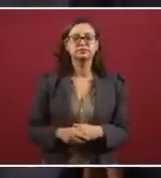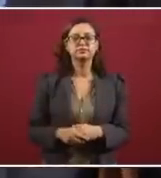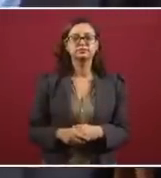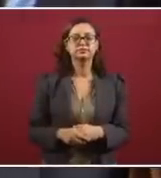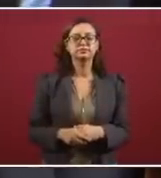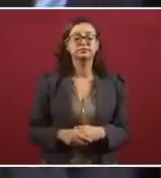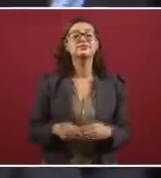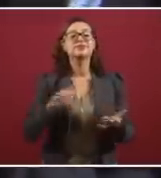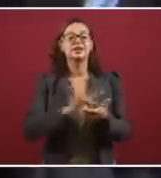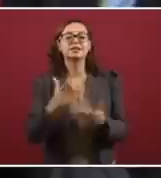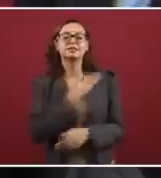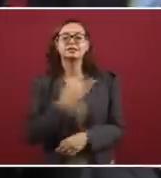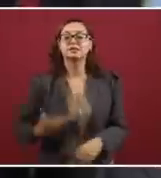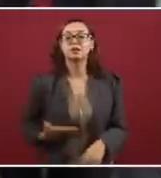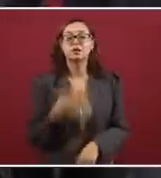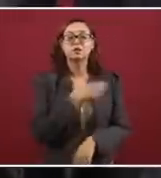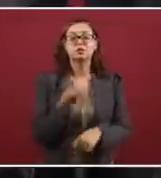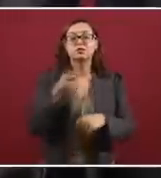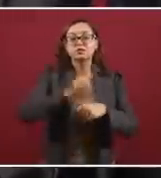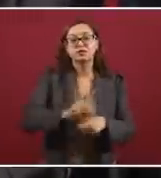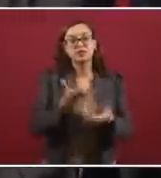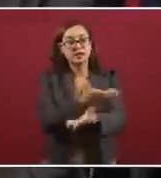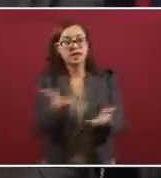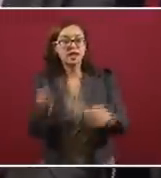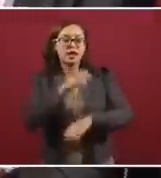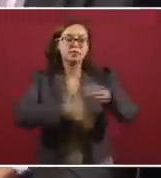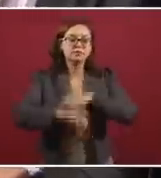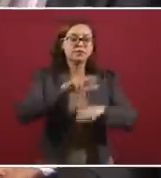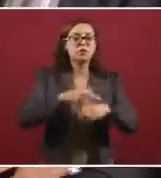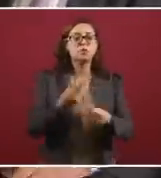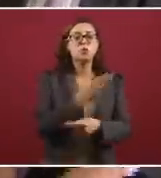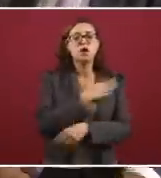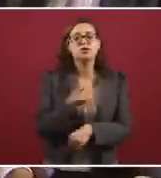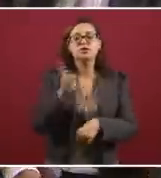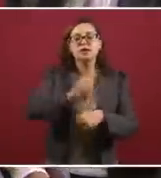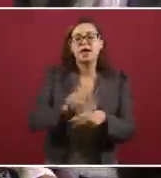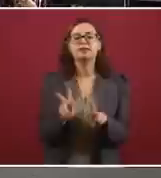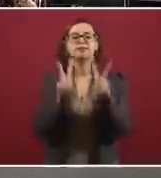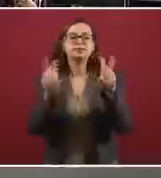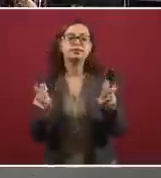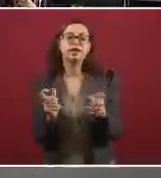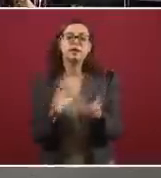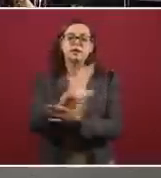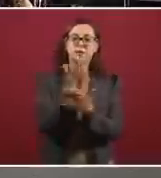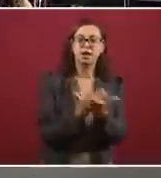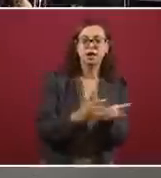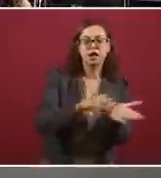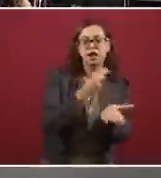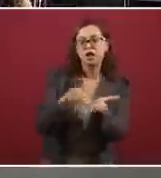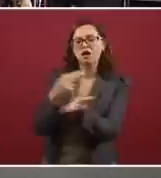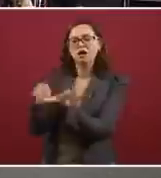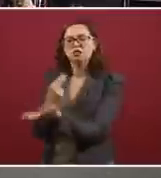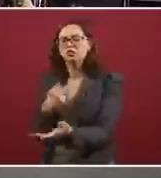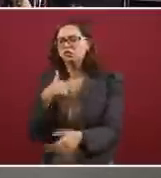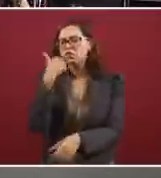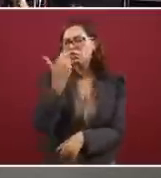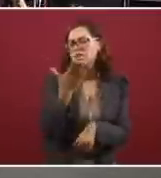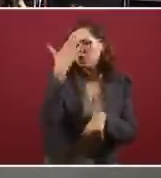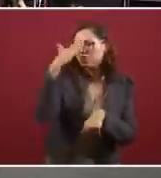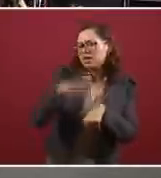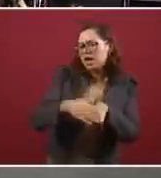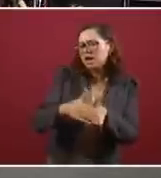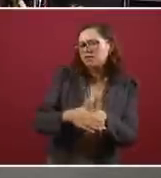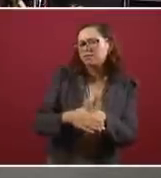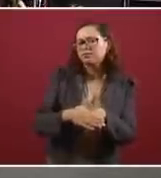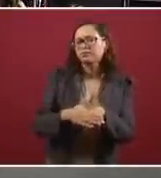gracias, presidente. Buenos días a los empresarios. En el tema de los contratos, quisiera saber, ¿se van a poner